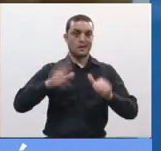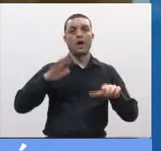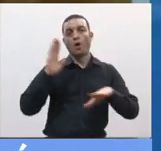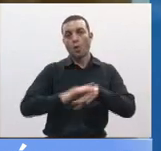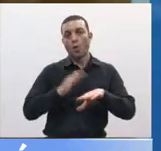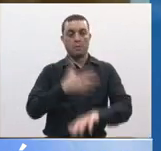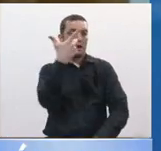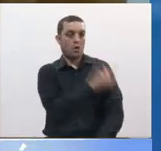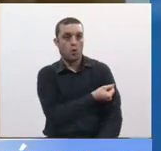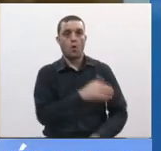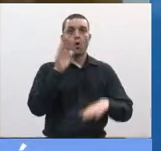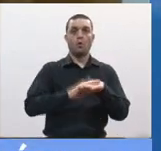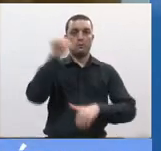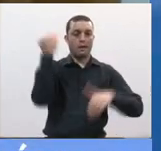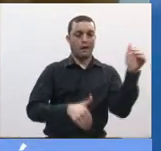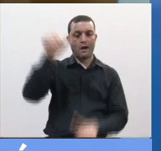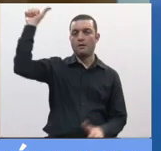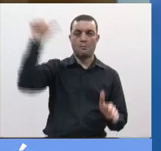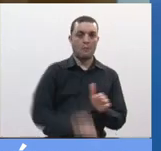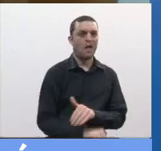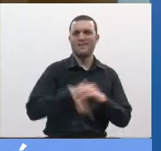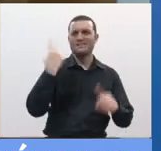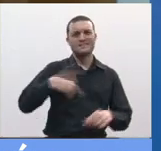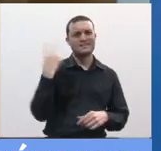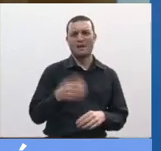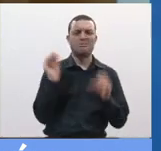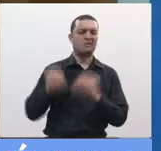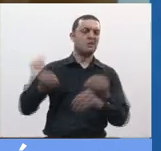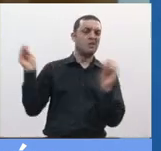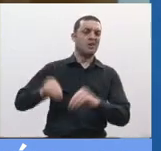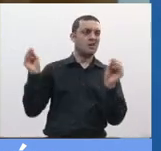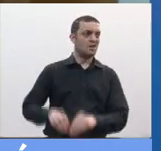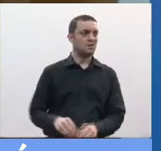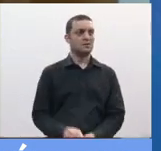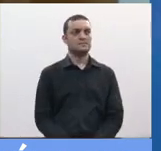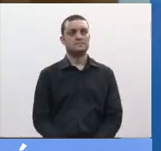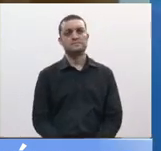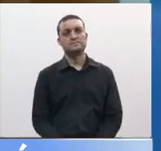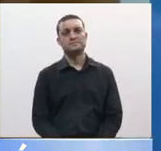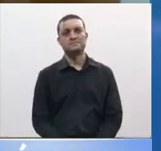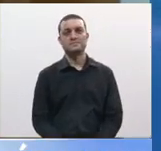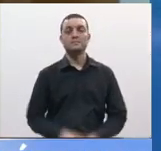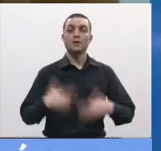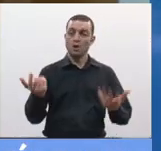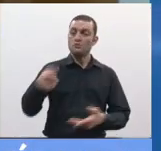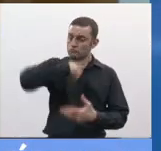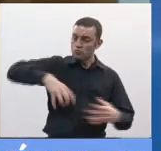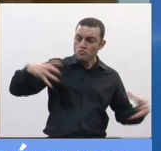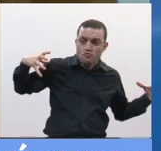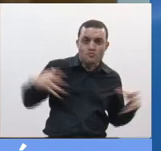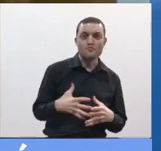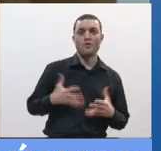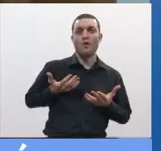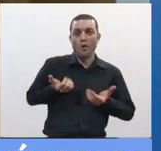resultado. Todo es cómo hacer para desacreditar y desprestigiar. Nosotros vamos a acompañar, nuestro bloque va a